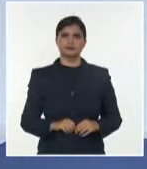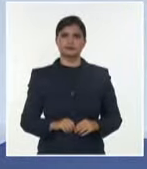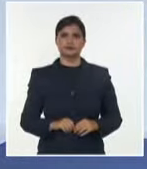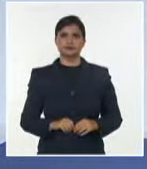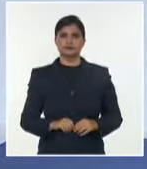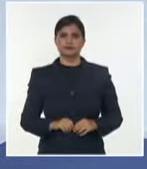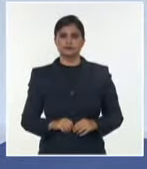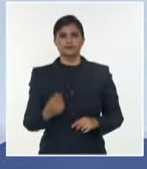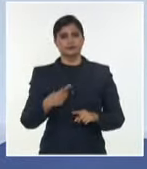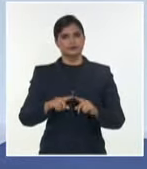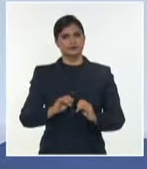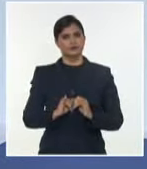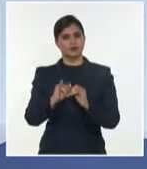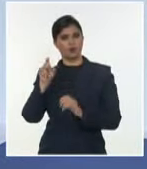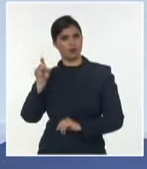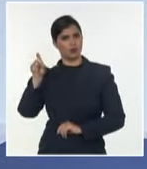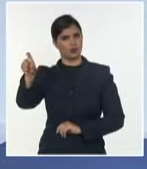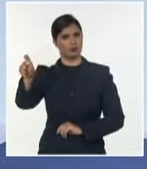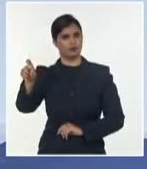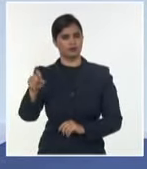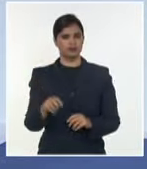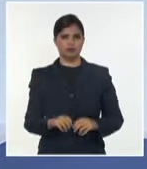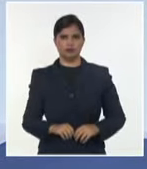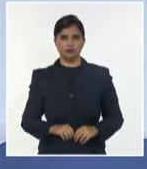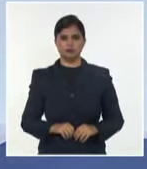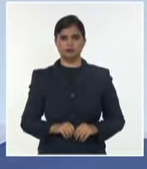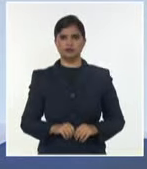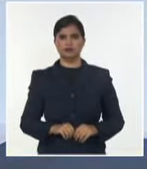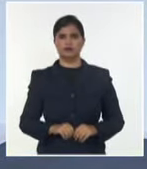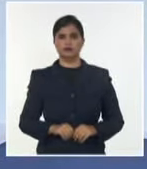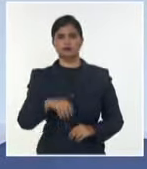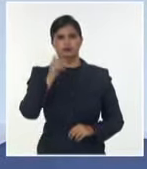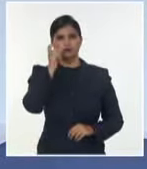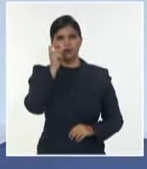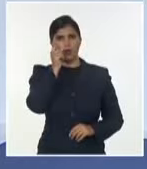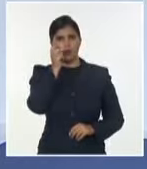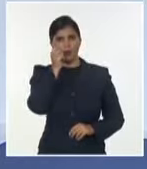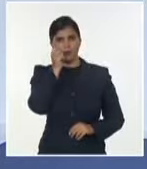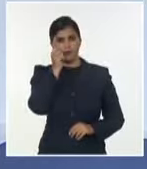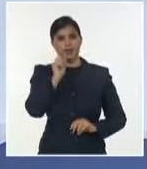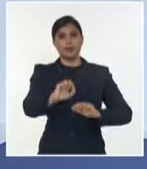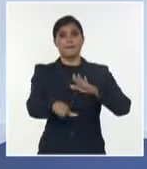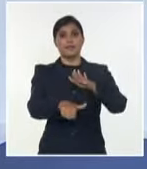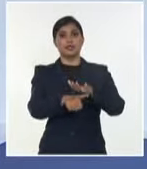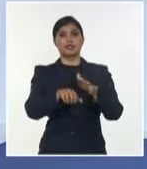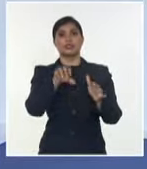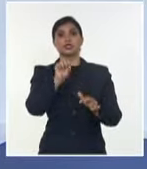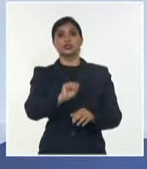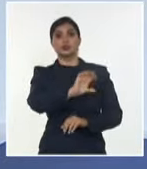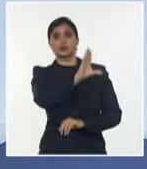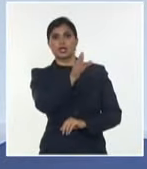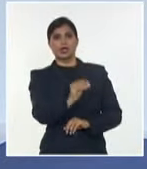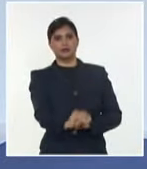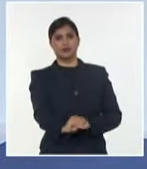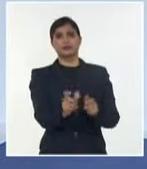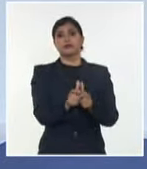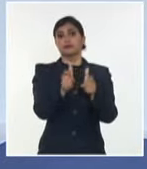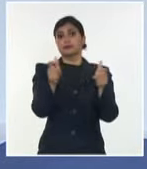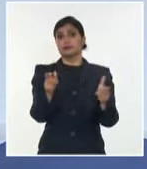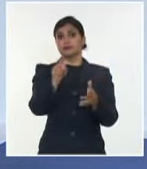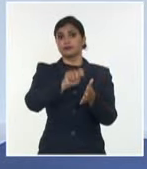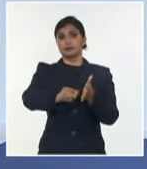Y por último le informamos que Cyril Ramaphosa fue proclamado presidente de Sudáfrica al obtener la mayoría reglamentaria de votos en